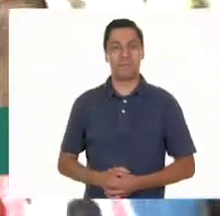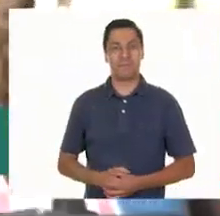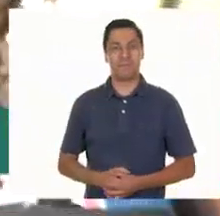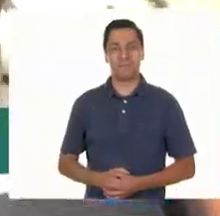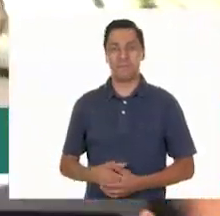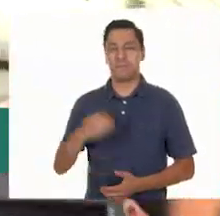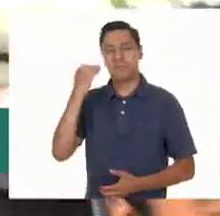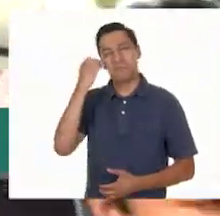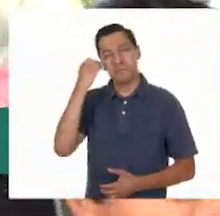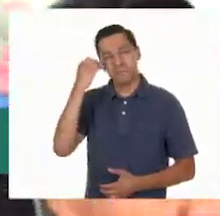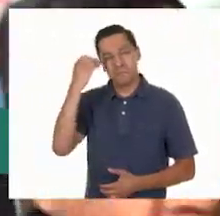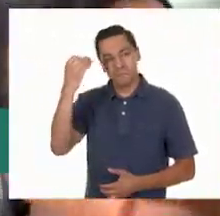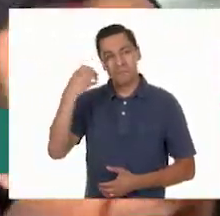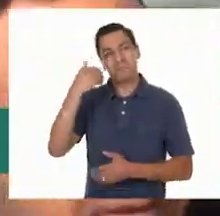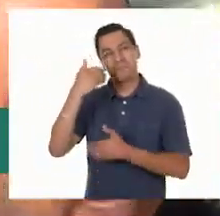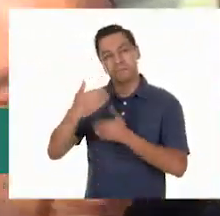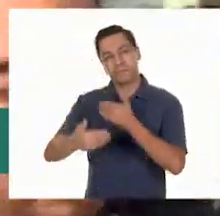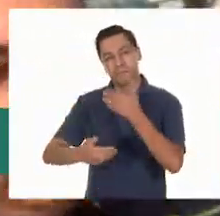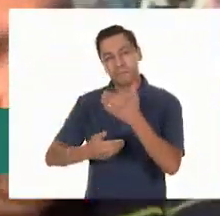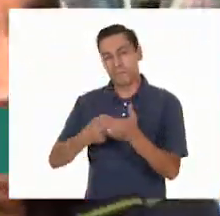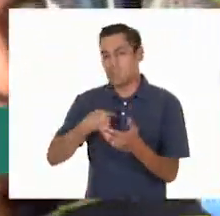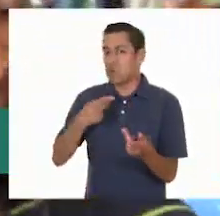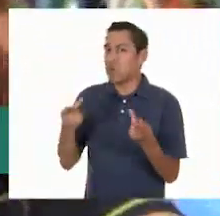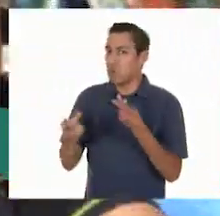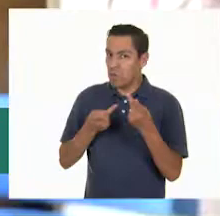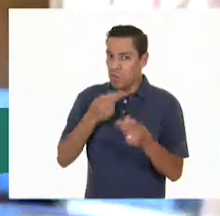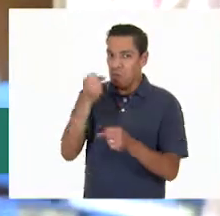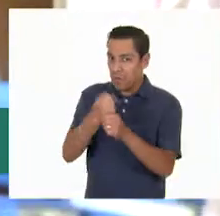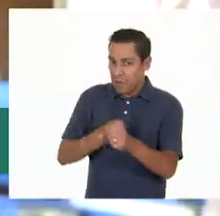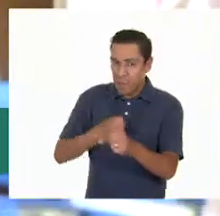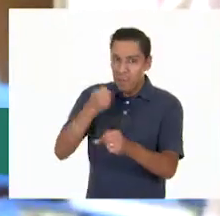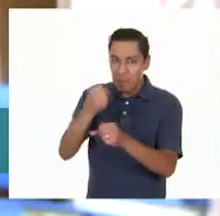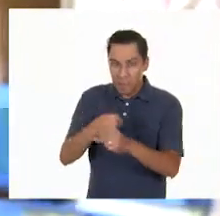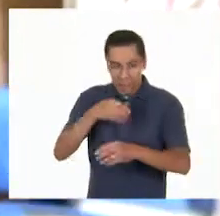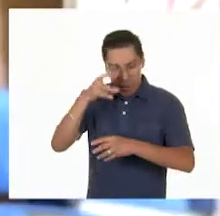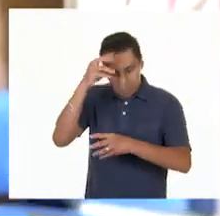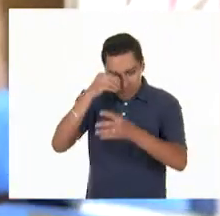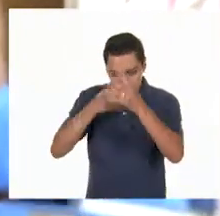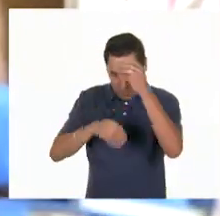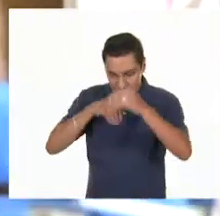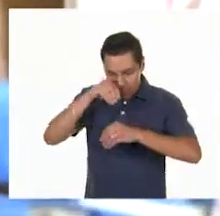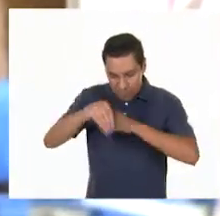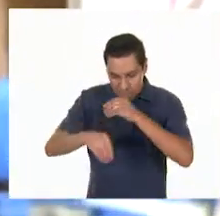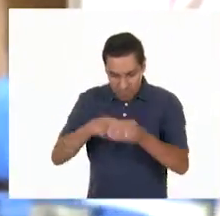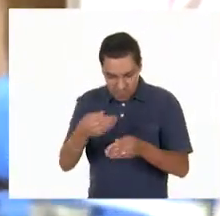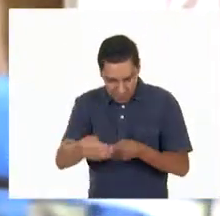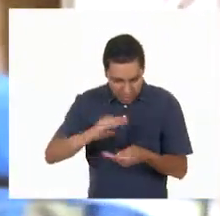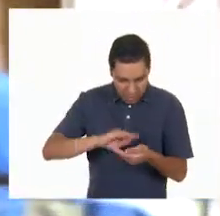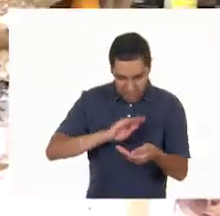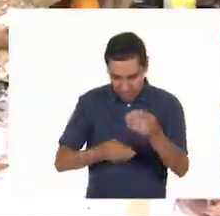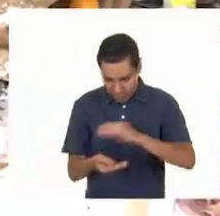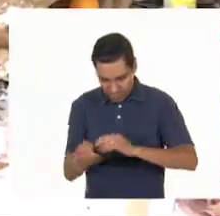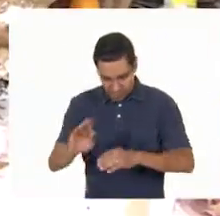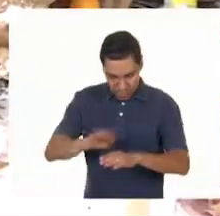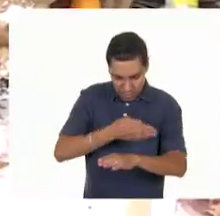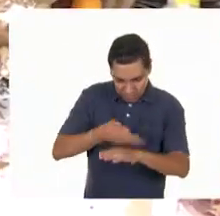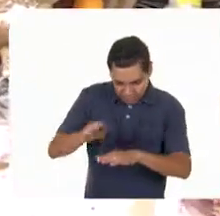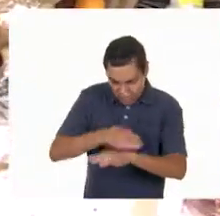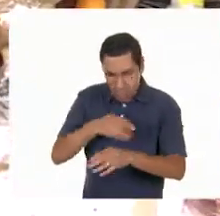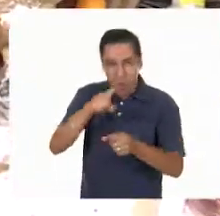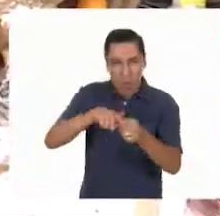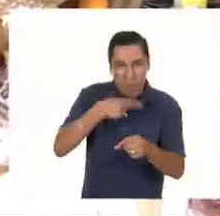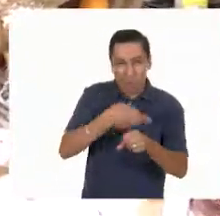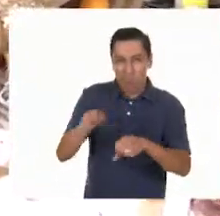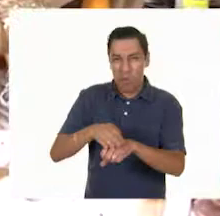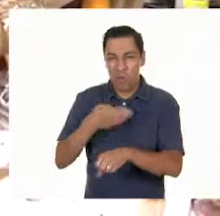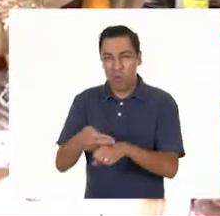con el tiempo pues yo me fui agarrando esta práctica ya después después ya vi que mi papá éste tenía